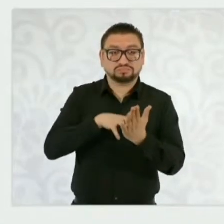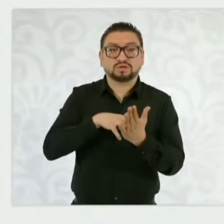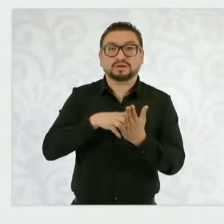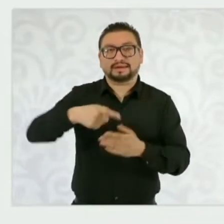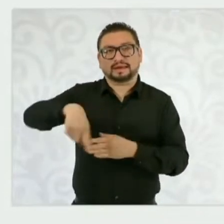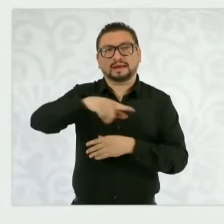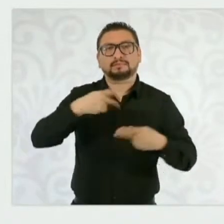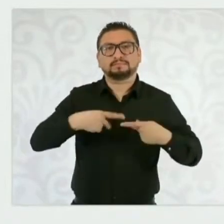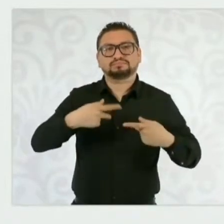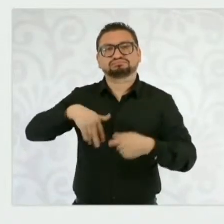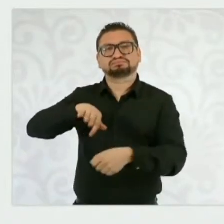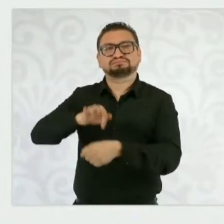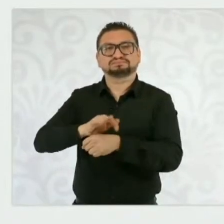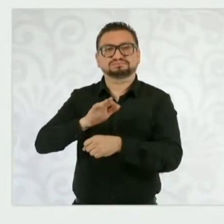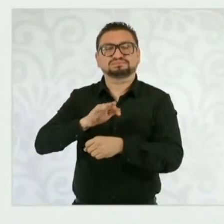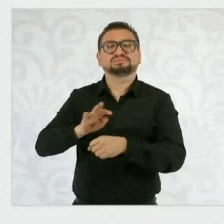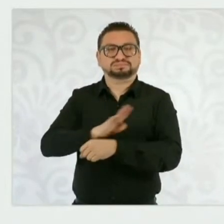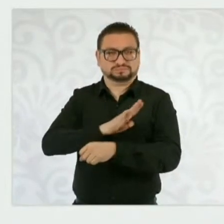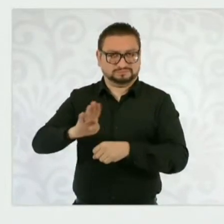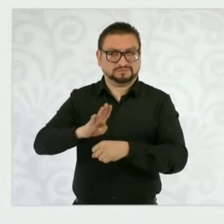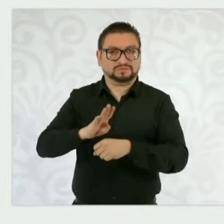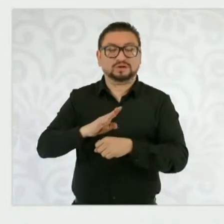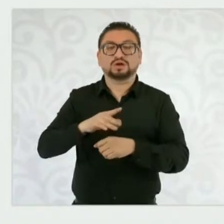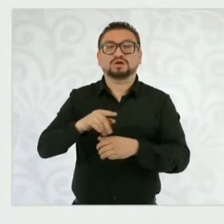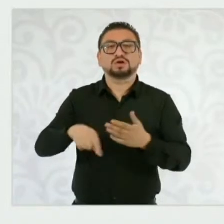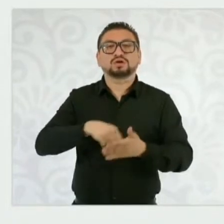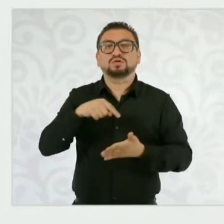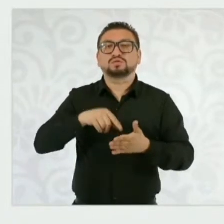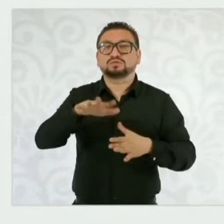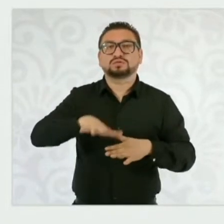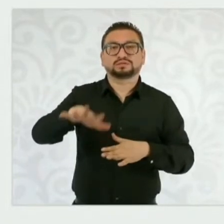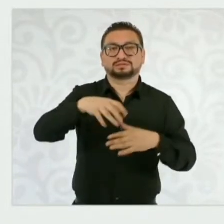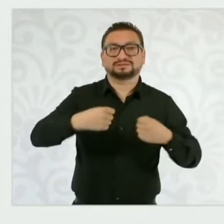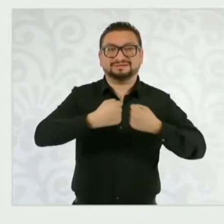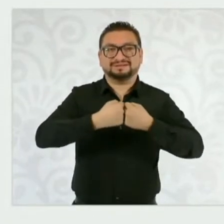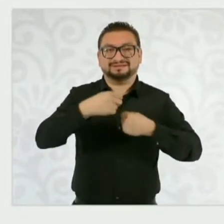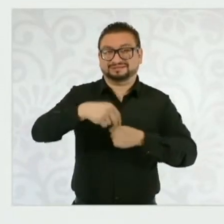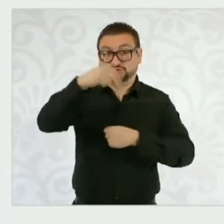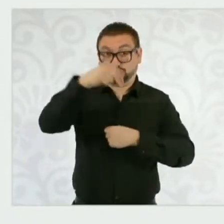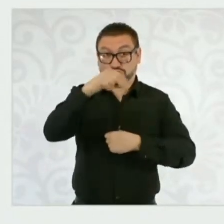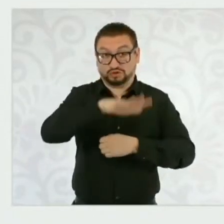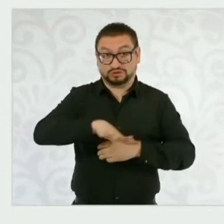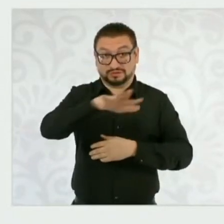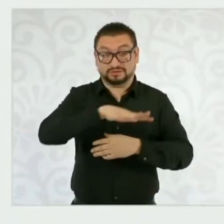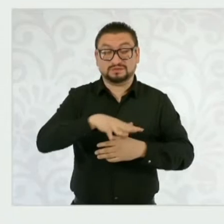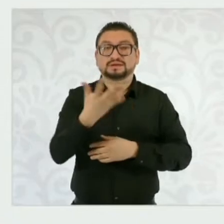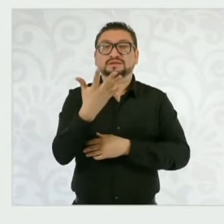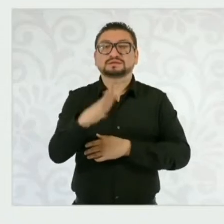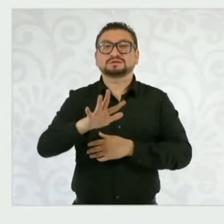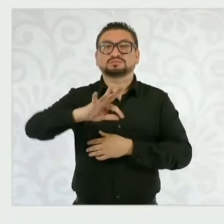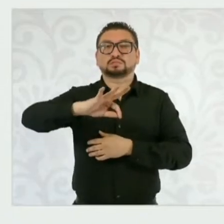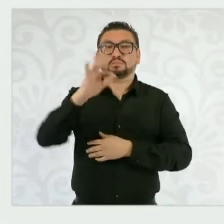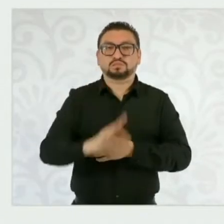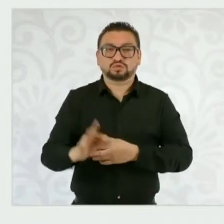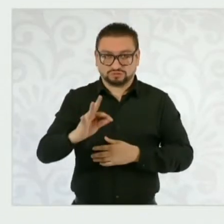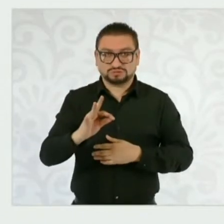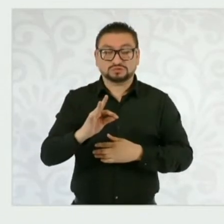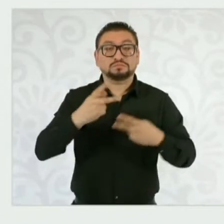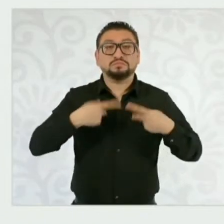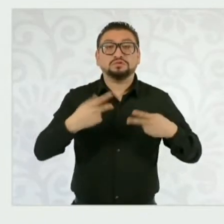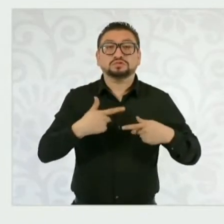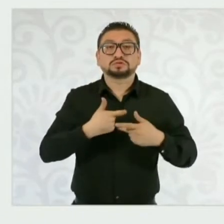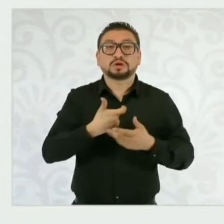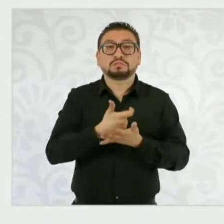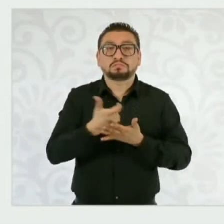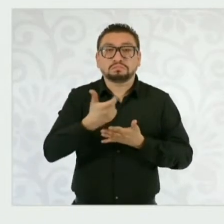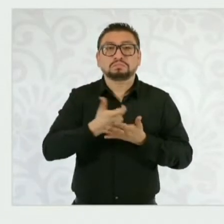las más beneficiadas, de tal manera que en la zona libre de la frontera norte, el 10% con menos salarios ha